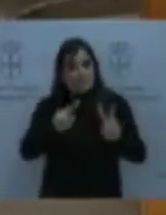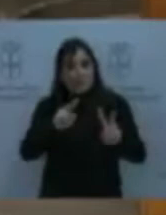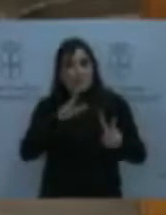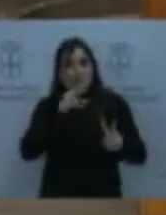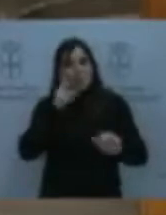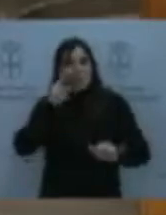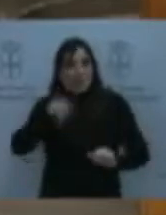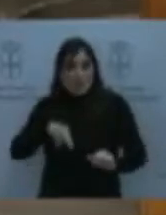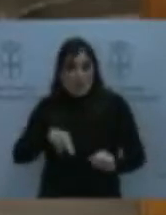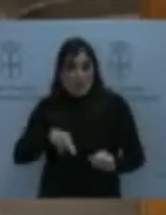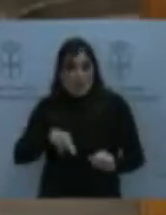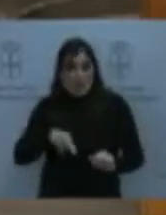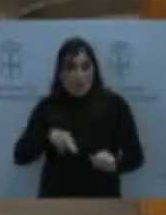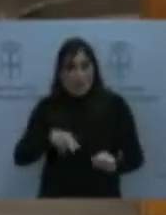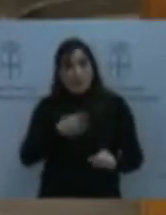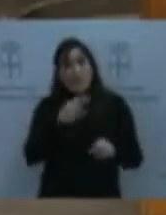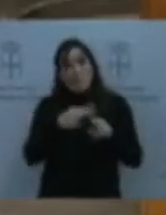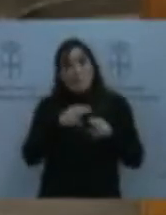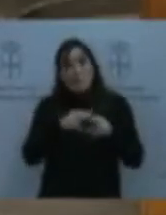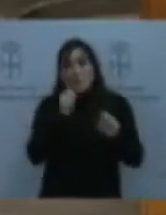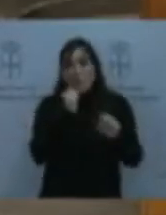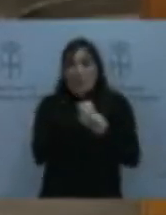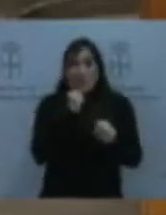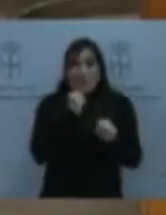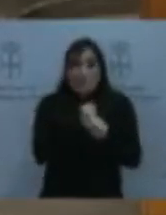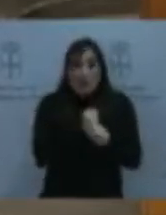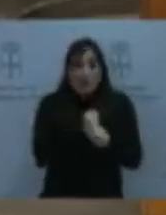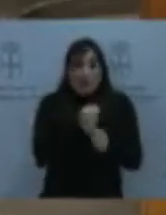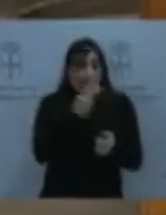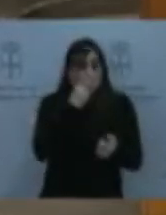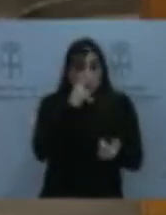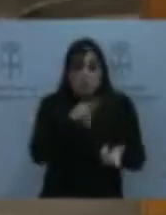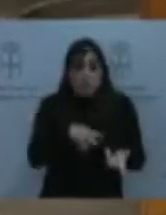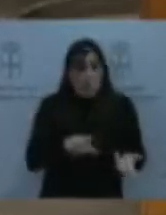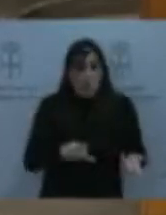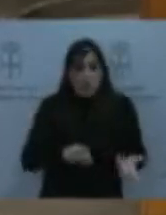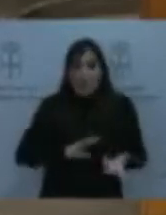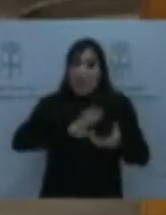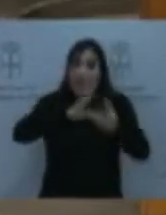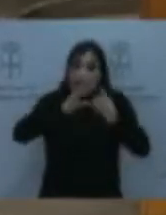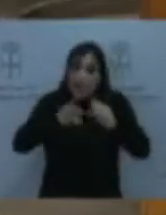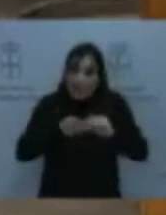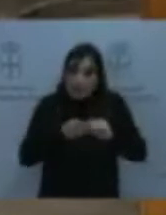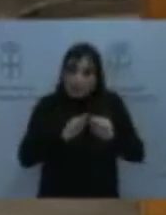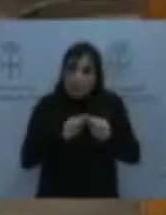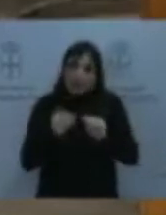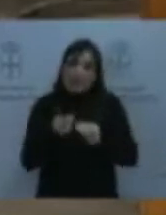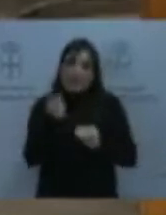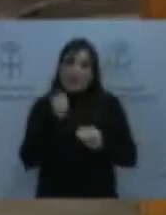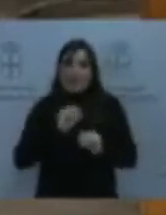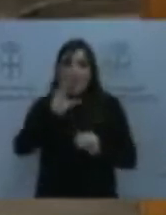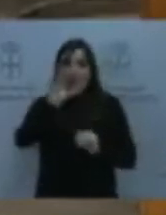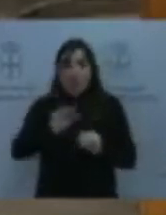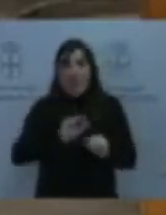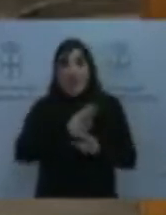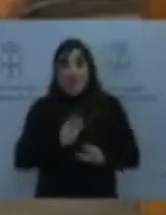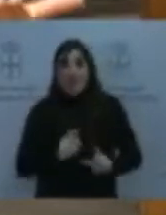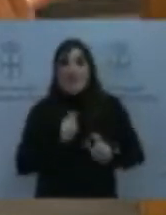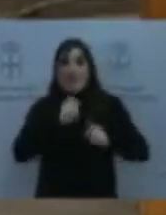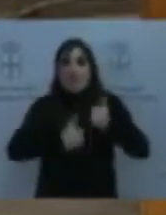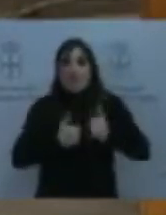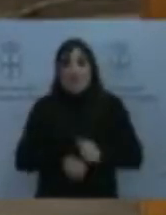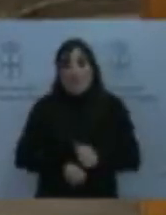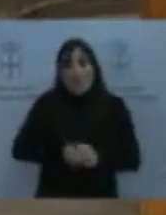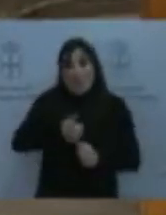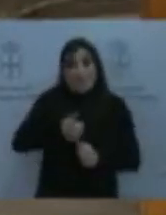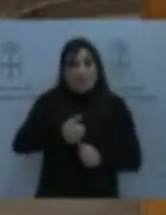laborales no han funcionado, es decir, el ajuste mediante la devaluación salarial no nos ha hecho realmente más competitivos, simplemente nos ha hecho más vulnerables a las fluctuaciones de los